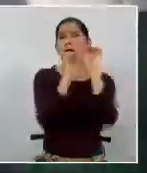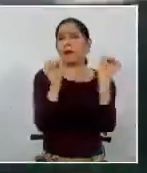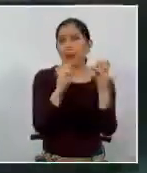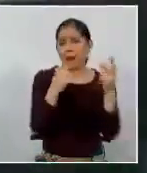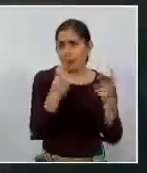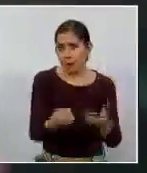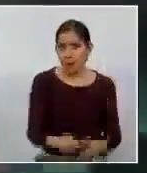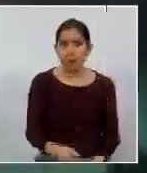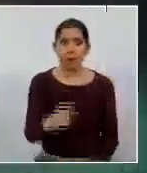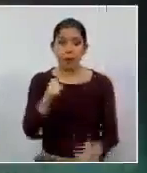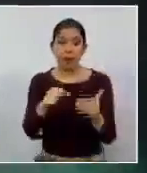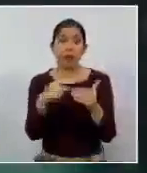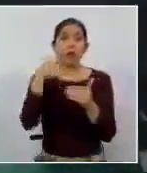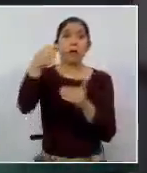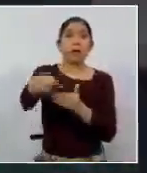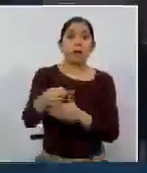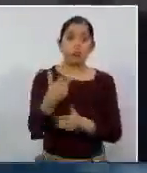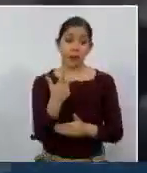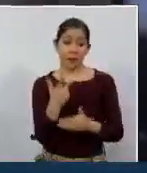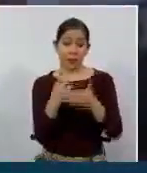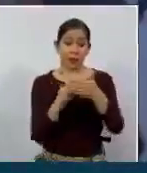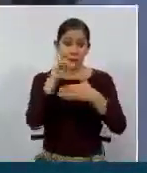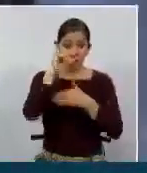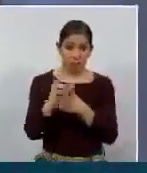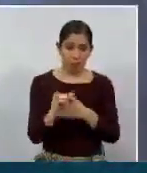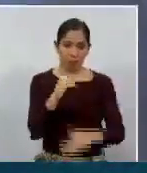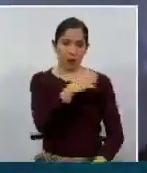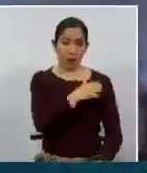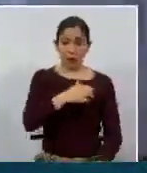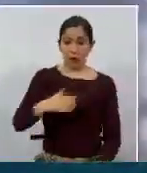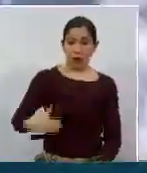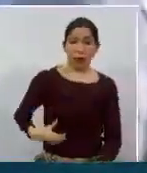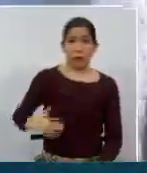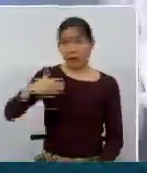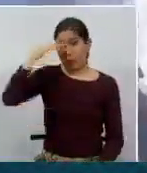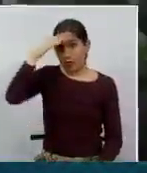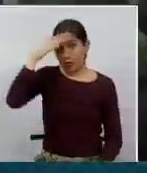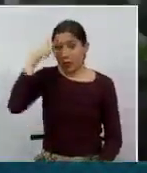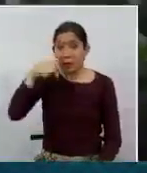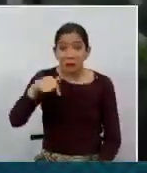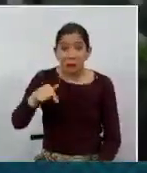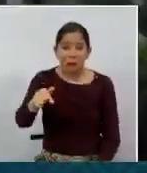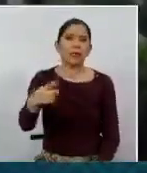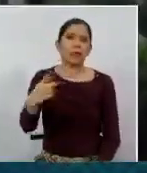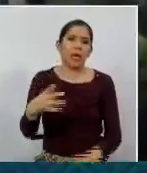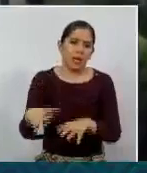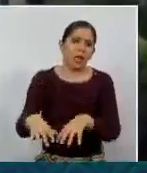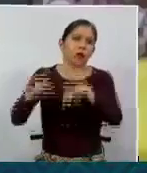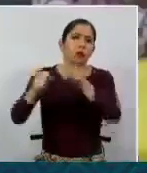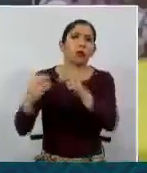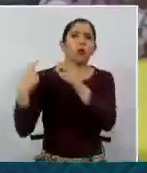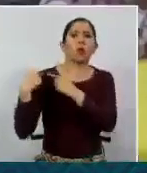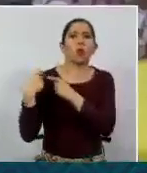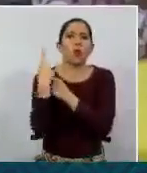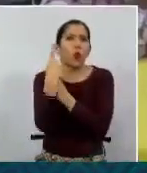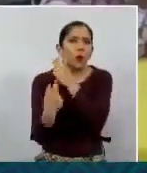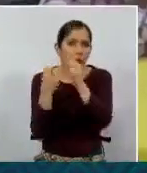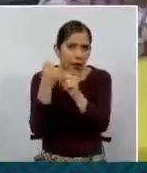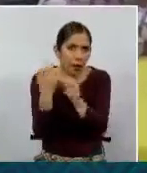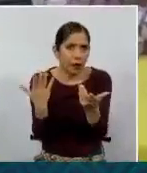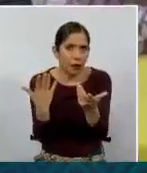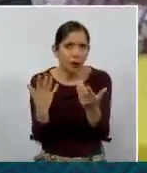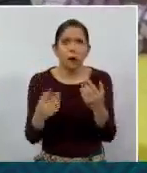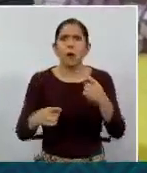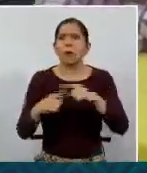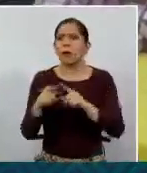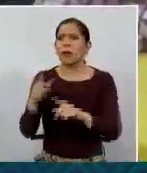Este próximo 3 de mayo, el gobernador Luis Fernando Camacho cumple un año de gestión en la administración de la gobernación cruceña. Pero, ¿cómo califica